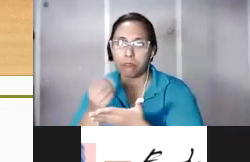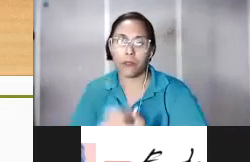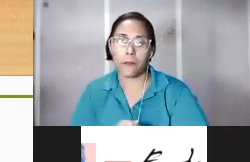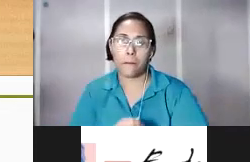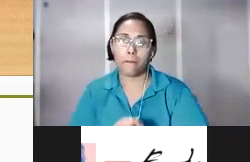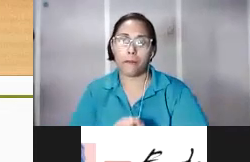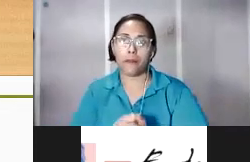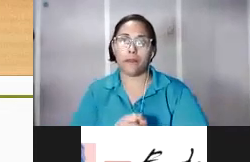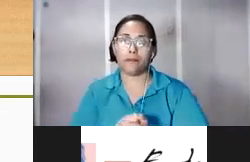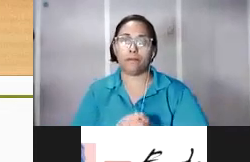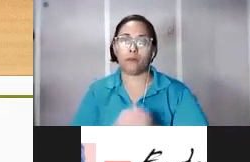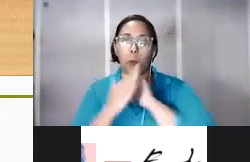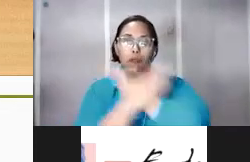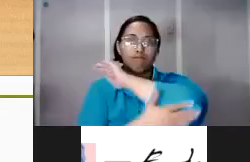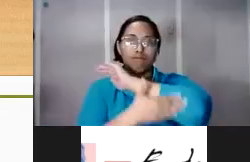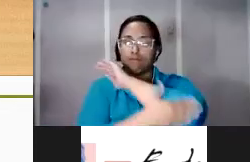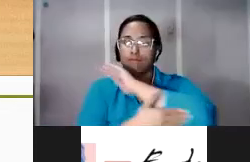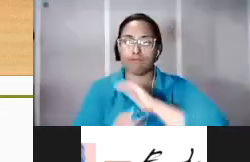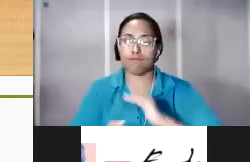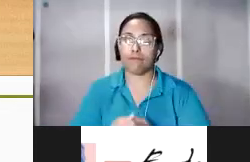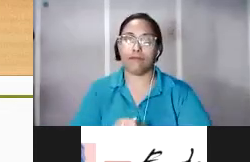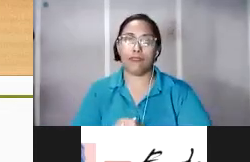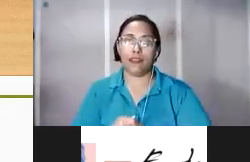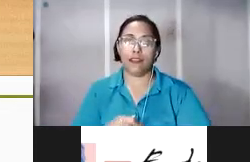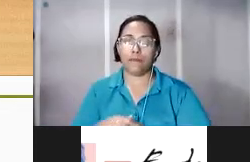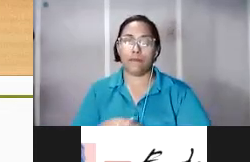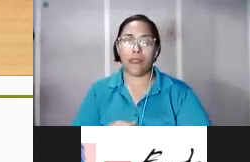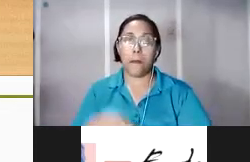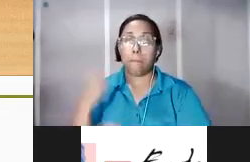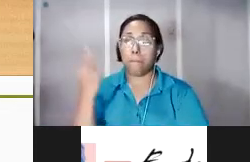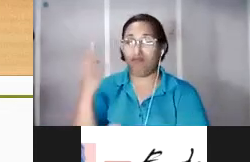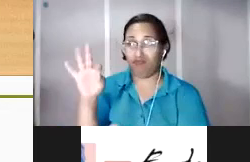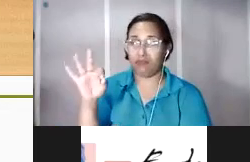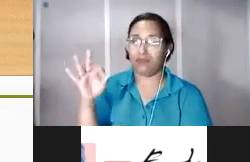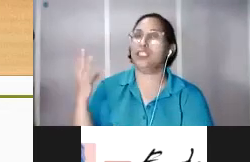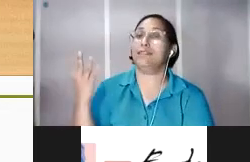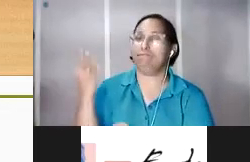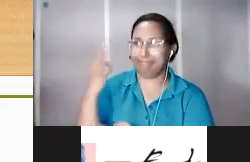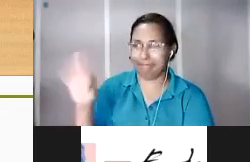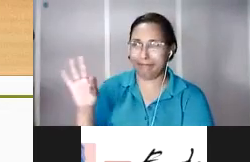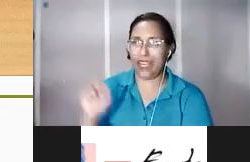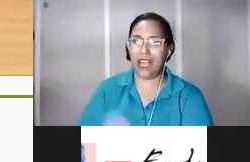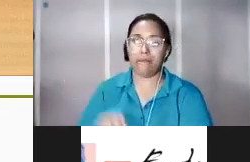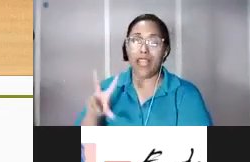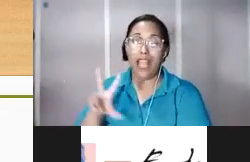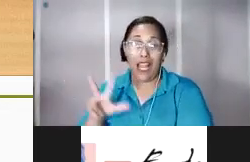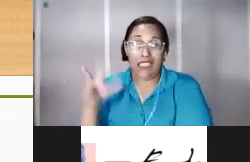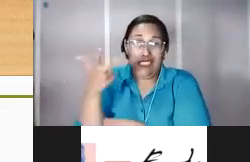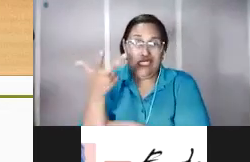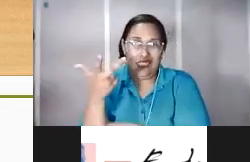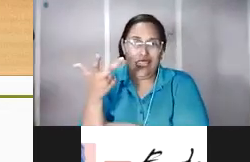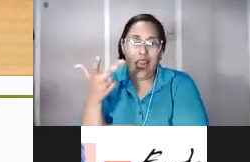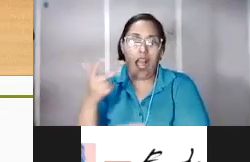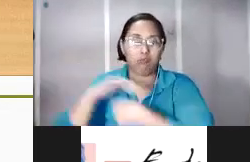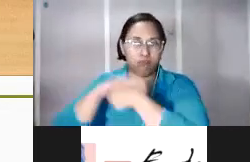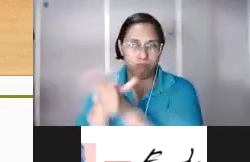patriótica causa. En 1919, en la tercera etapa de la